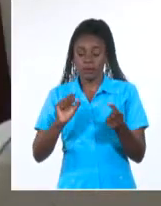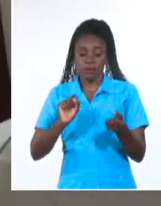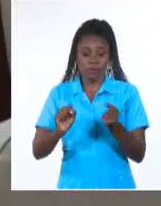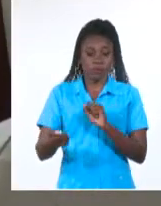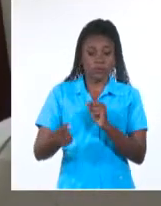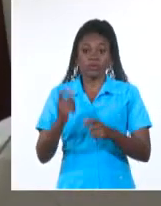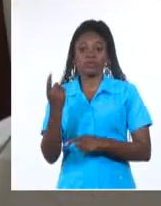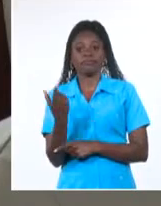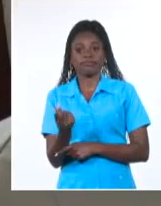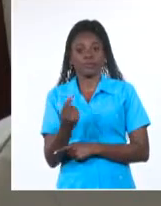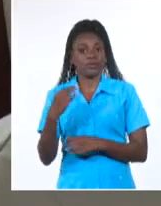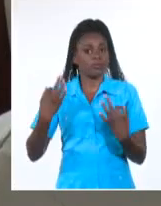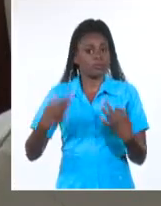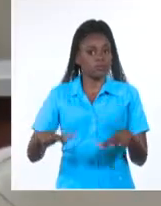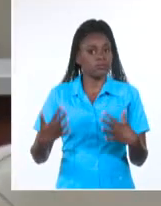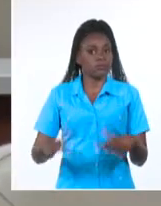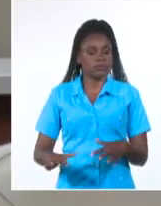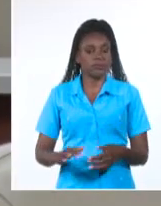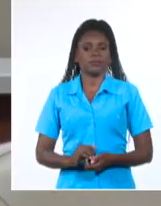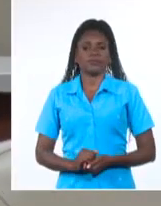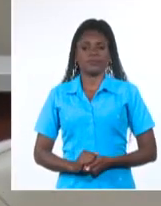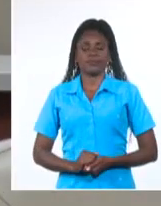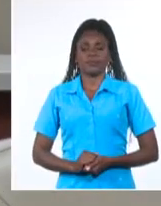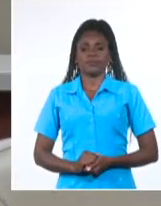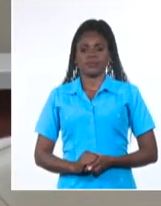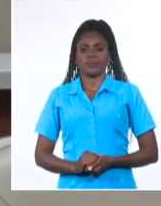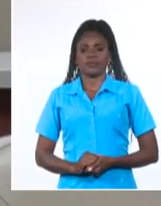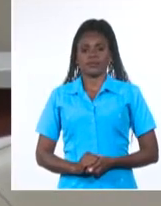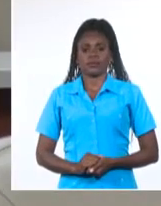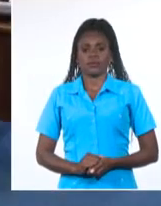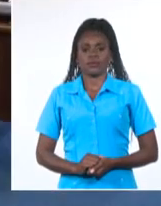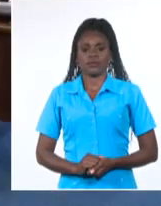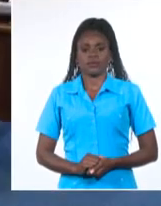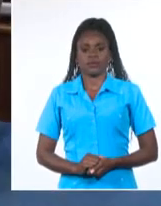los precios. Daimi Díaz Breijo, Sistema Informativo de la Televisión Cubana.